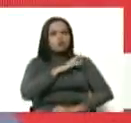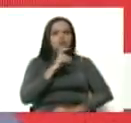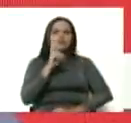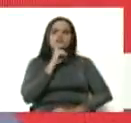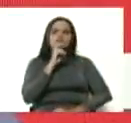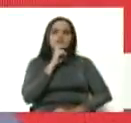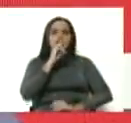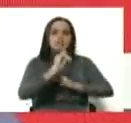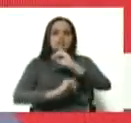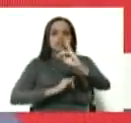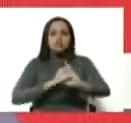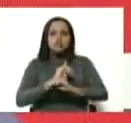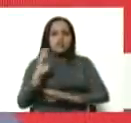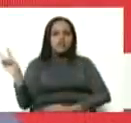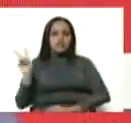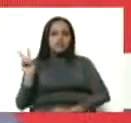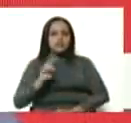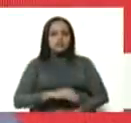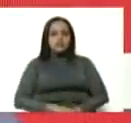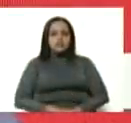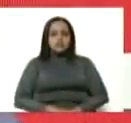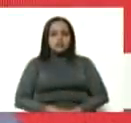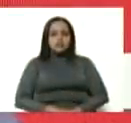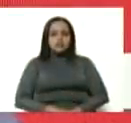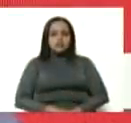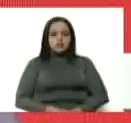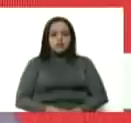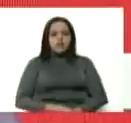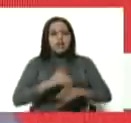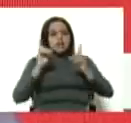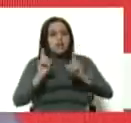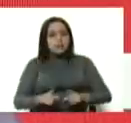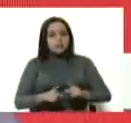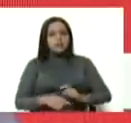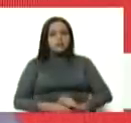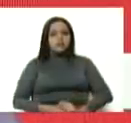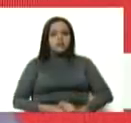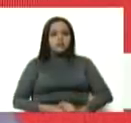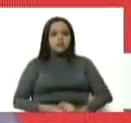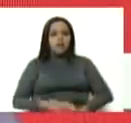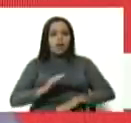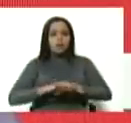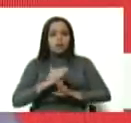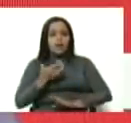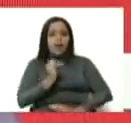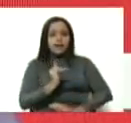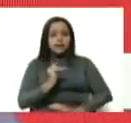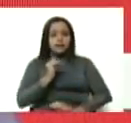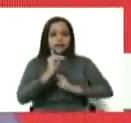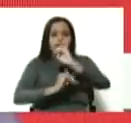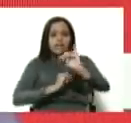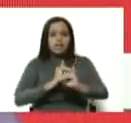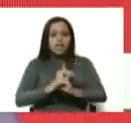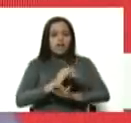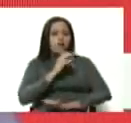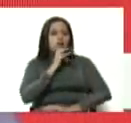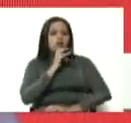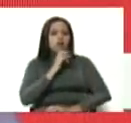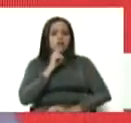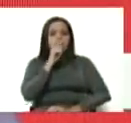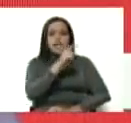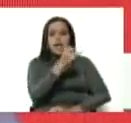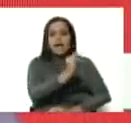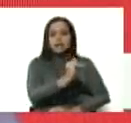reservas internacionales de Venezuela, que además, por ser reservas internacionales, están protegidos por un